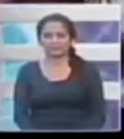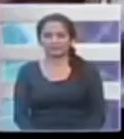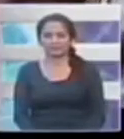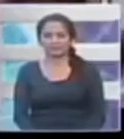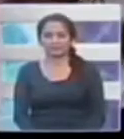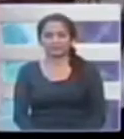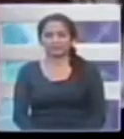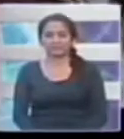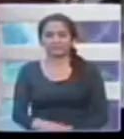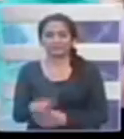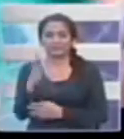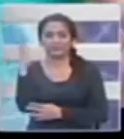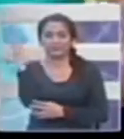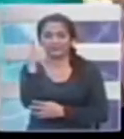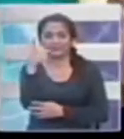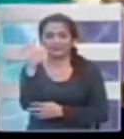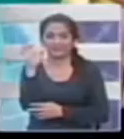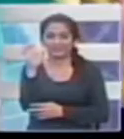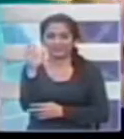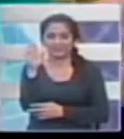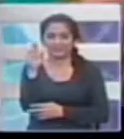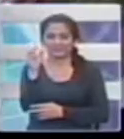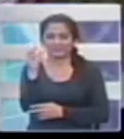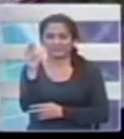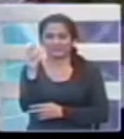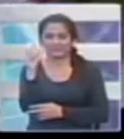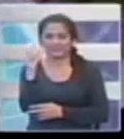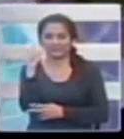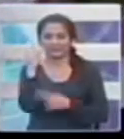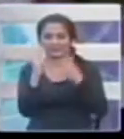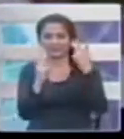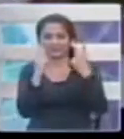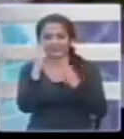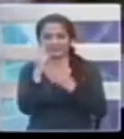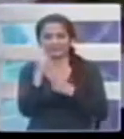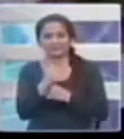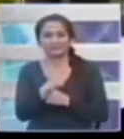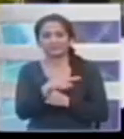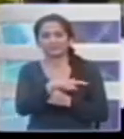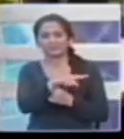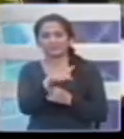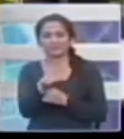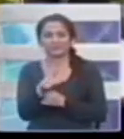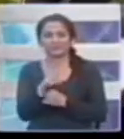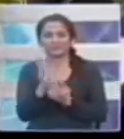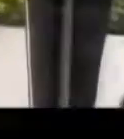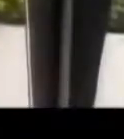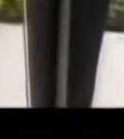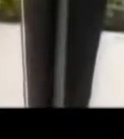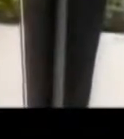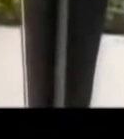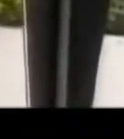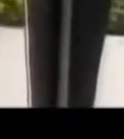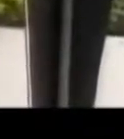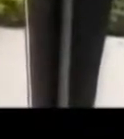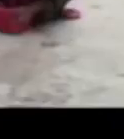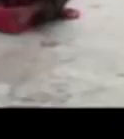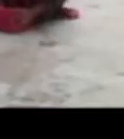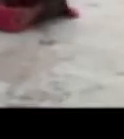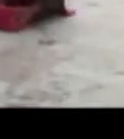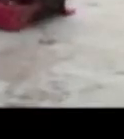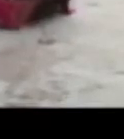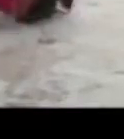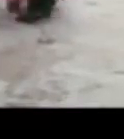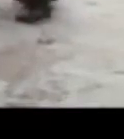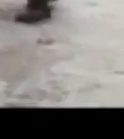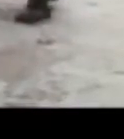Telerama vivió la Navidad gracias a la visita de jóvenes estudiantes de la unidad educativa Fascinar, quienes realizaron un nacimiento viviente que